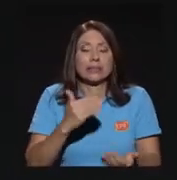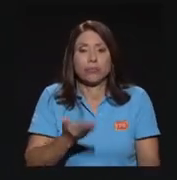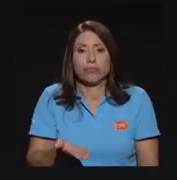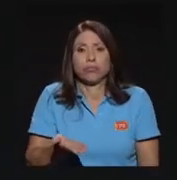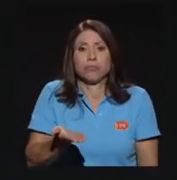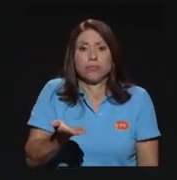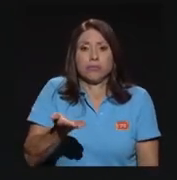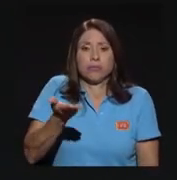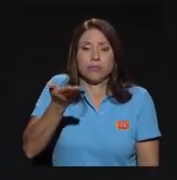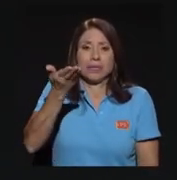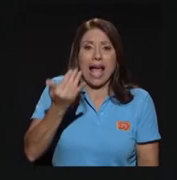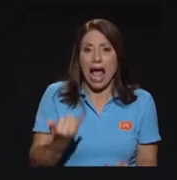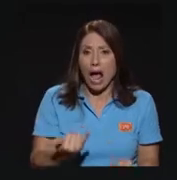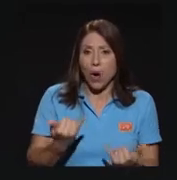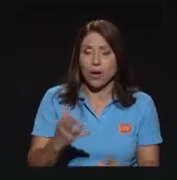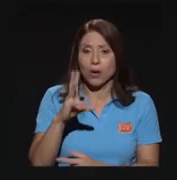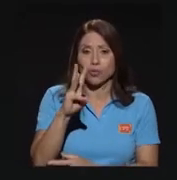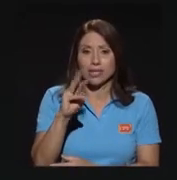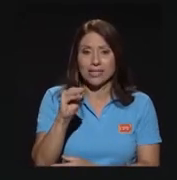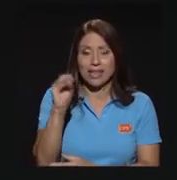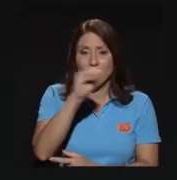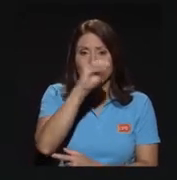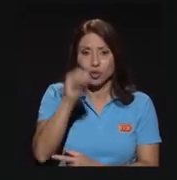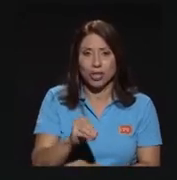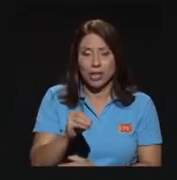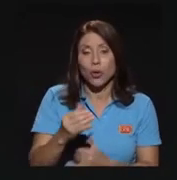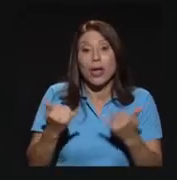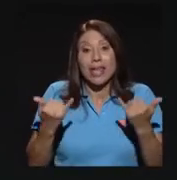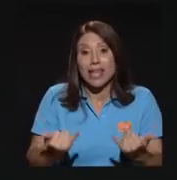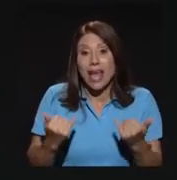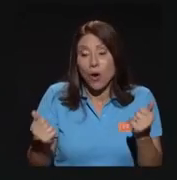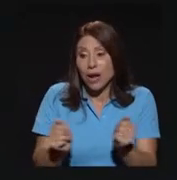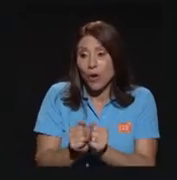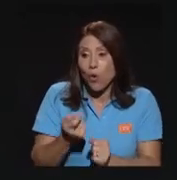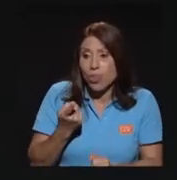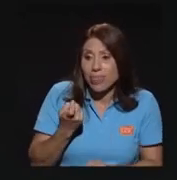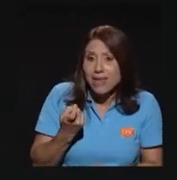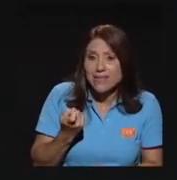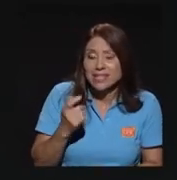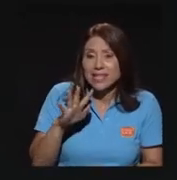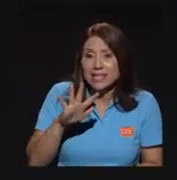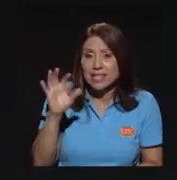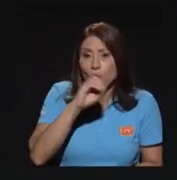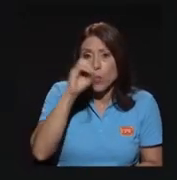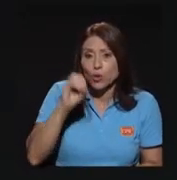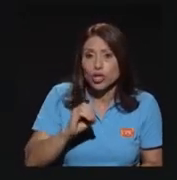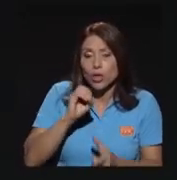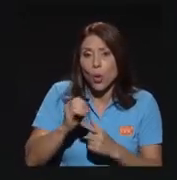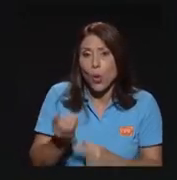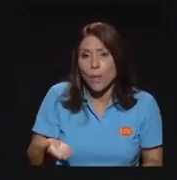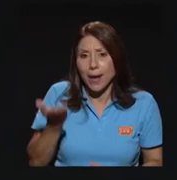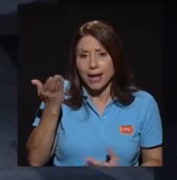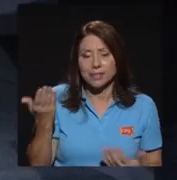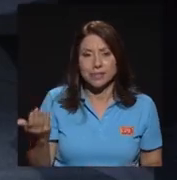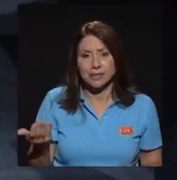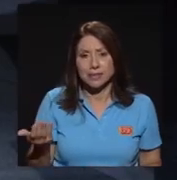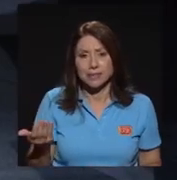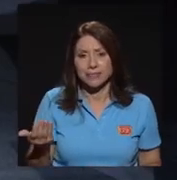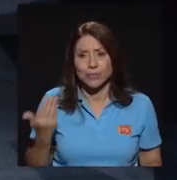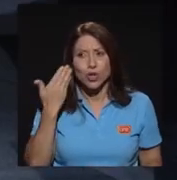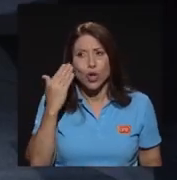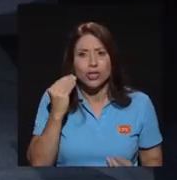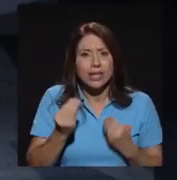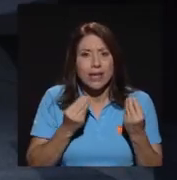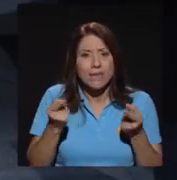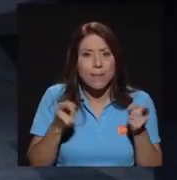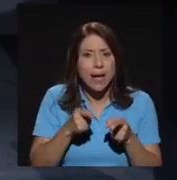escandalosa y con estos déficits del 5% o más no sé para